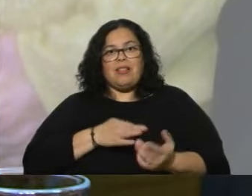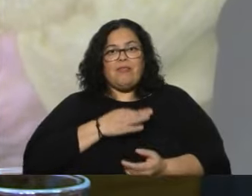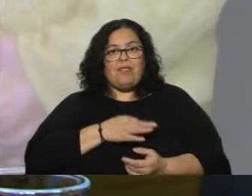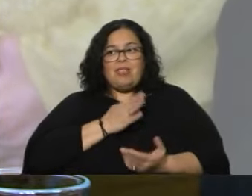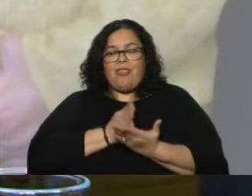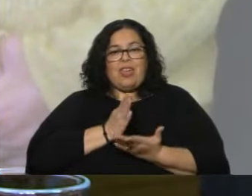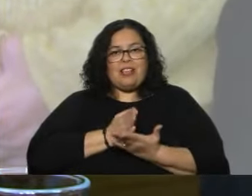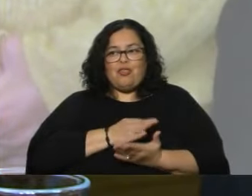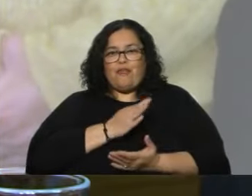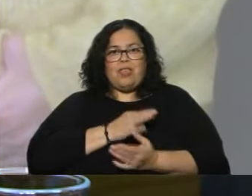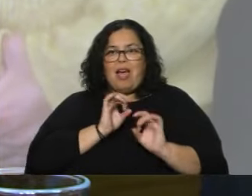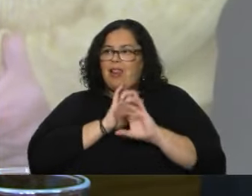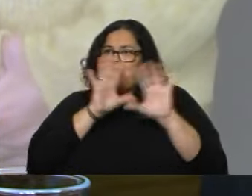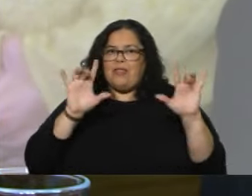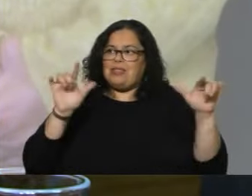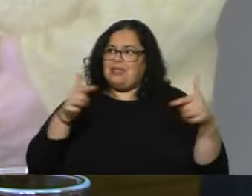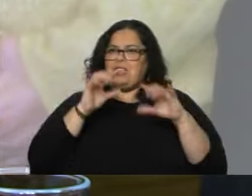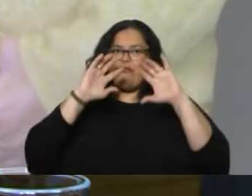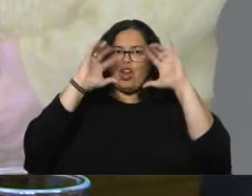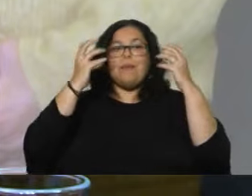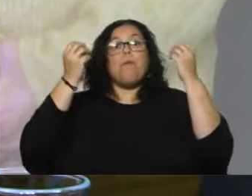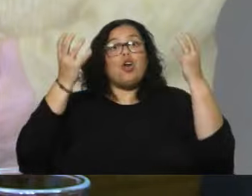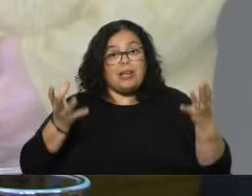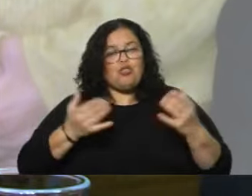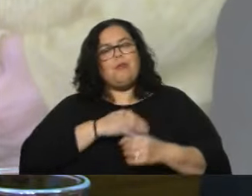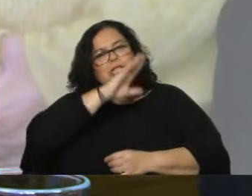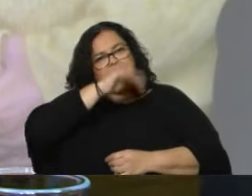que vamos a enmarcar esta interpelación a las